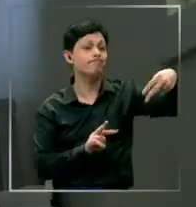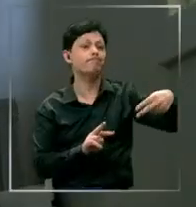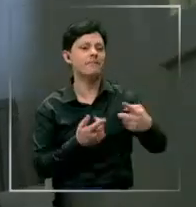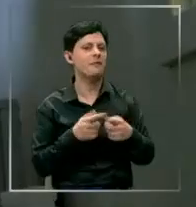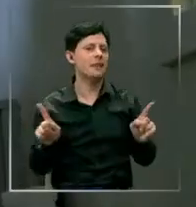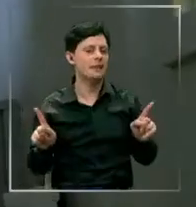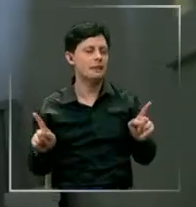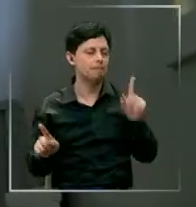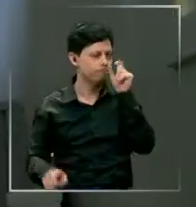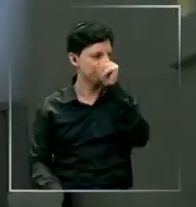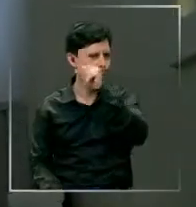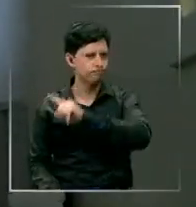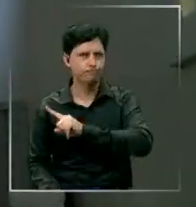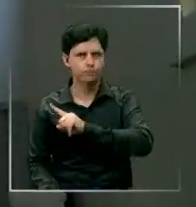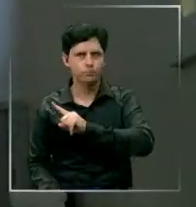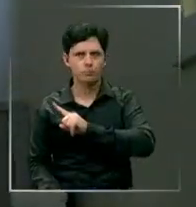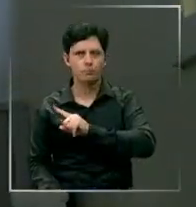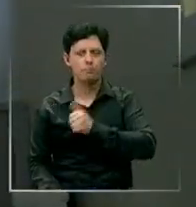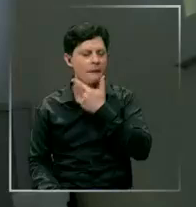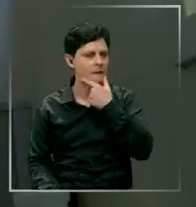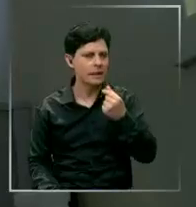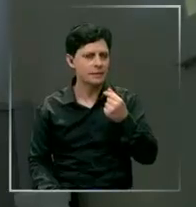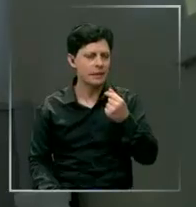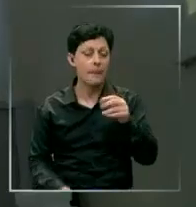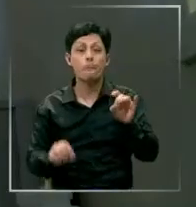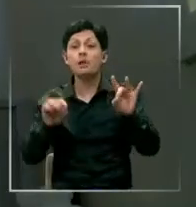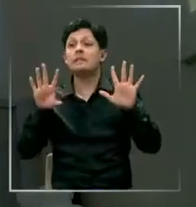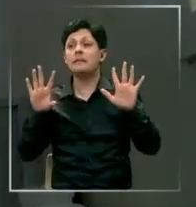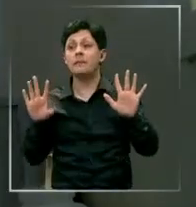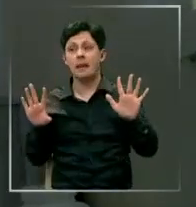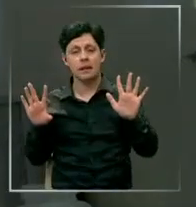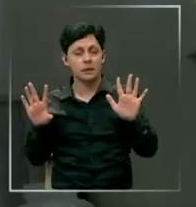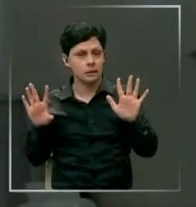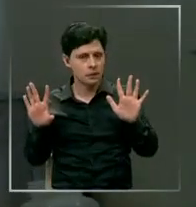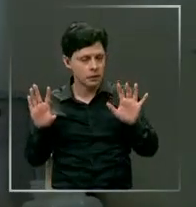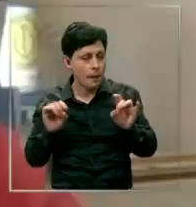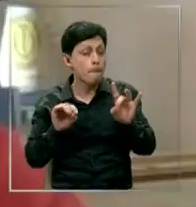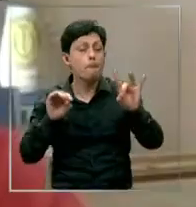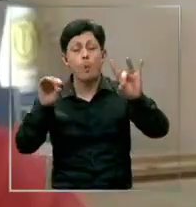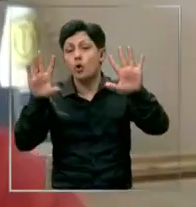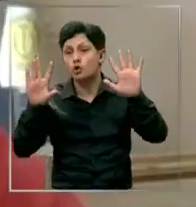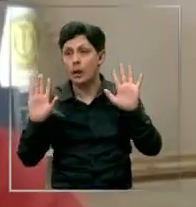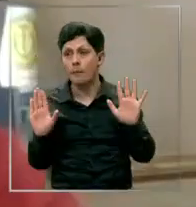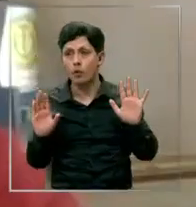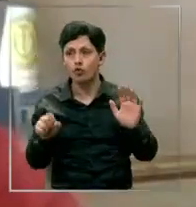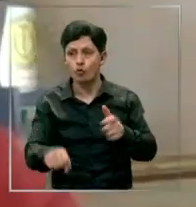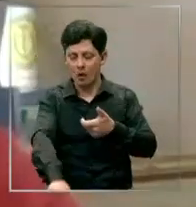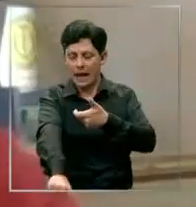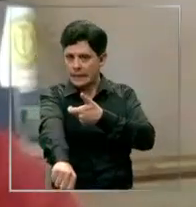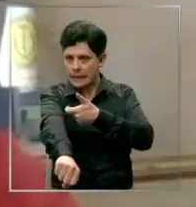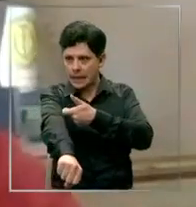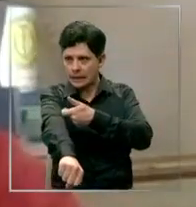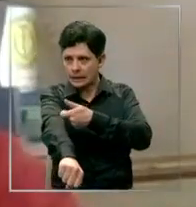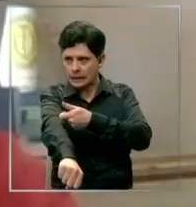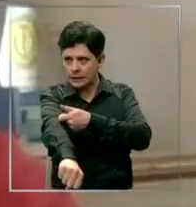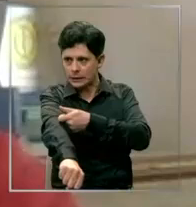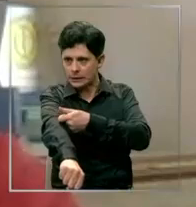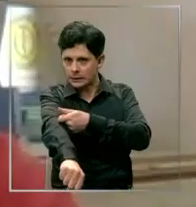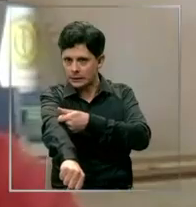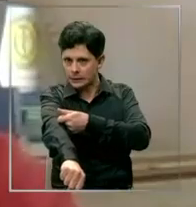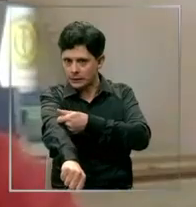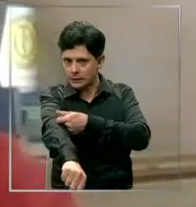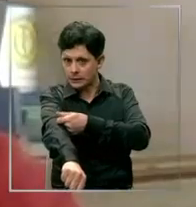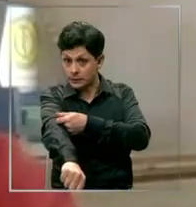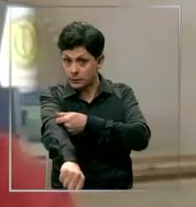Esa nueva fase es intentar identificar la posible existencia de un agente biológico que se hubiera inyectado al poeta